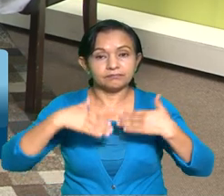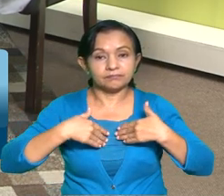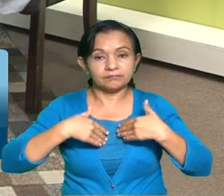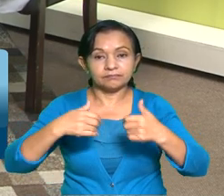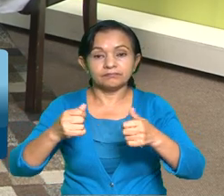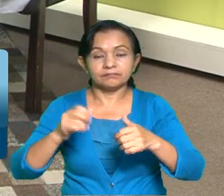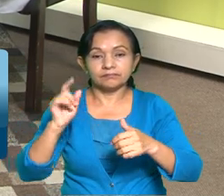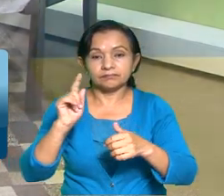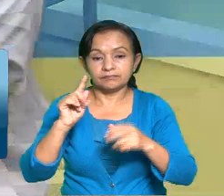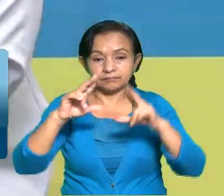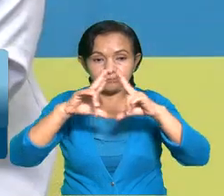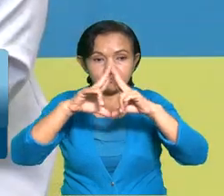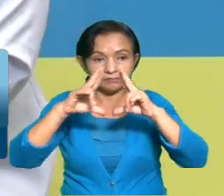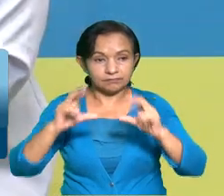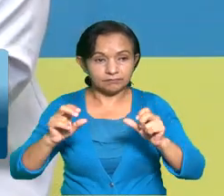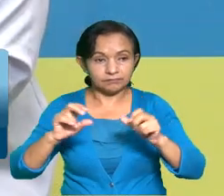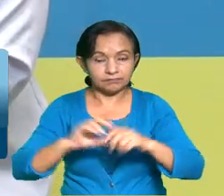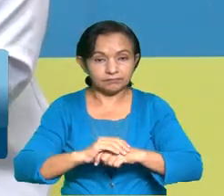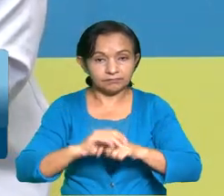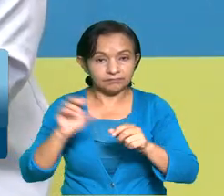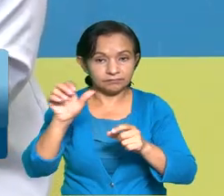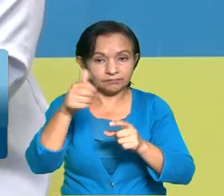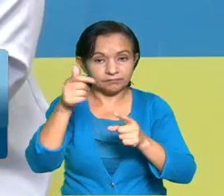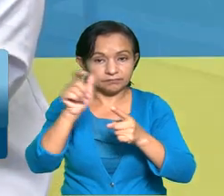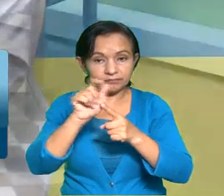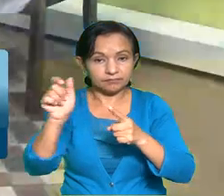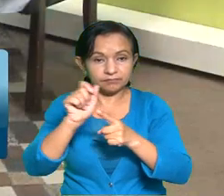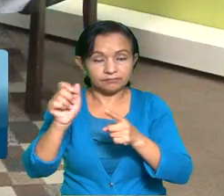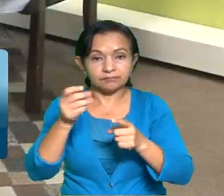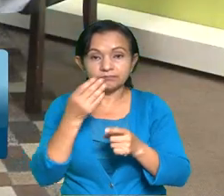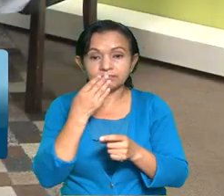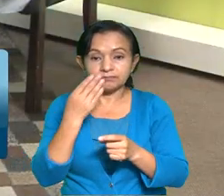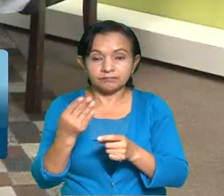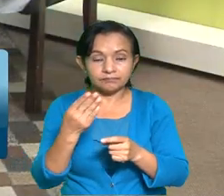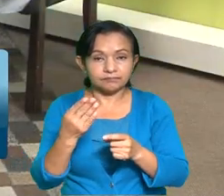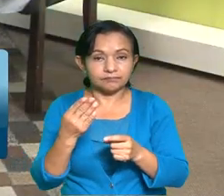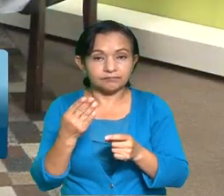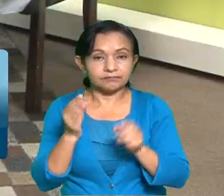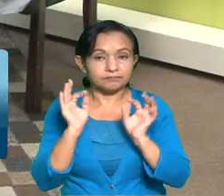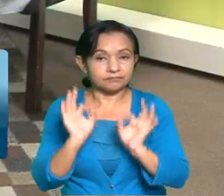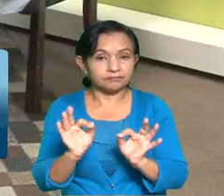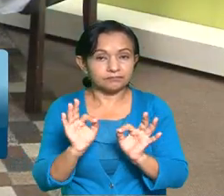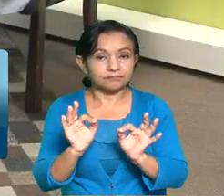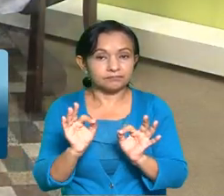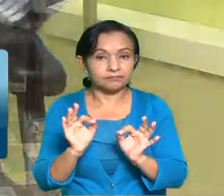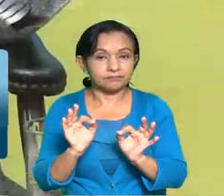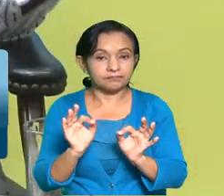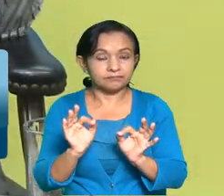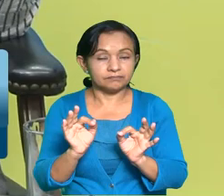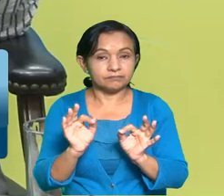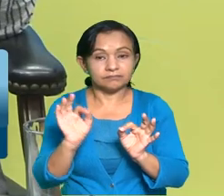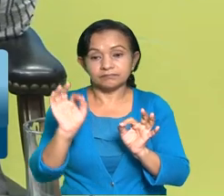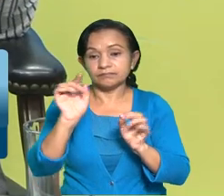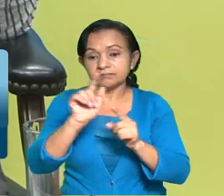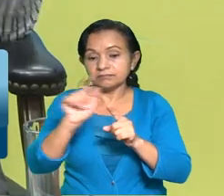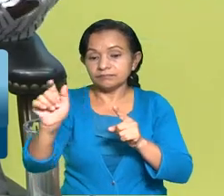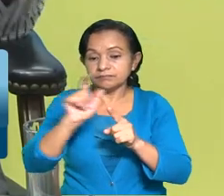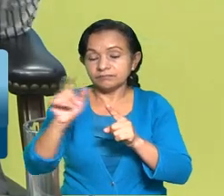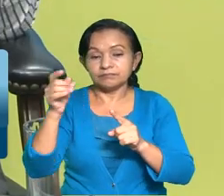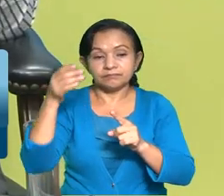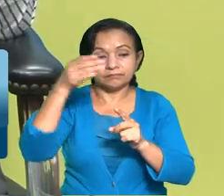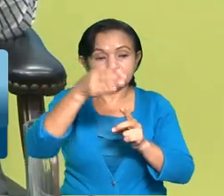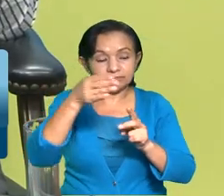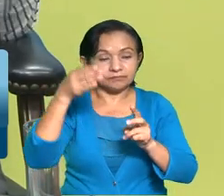los de todo el país. El niño a los 6 meses, aunque esté bueno, sano, aparentemente nosotros hay que llevarlo cada mes. Así es. Para